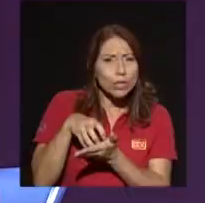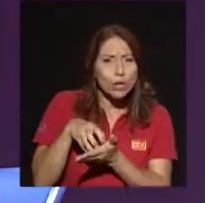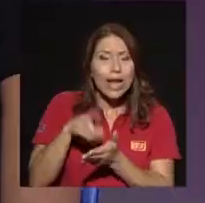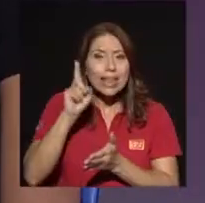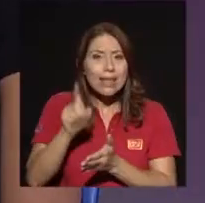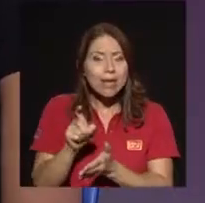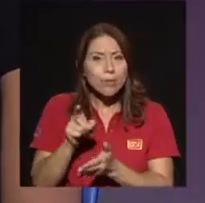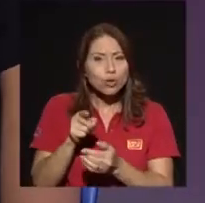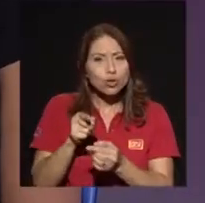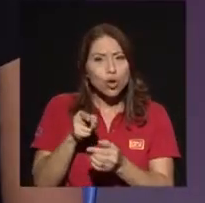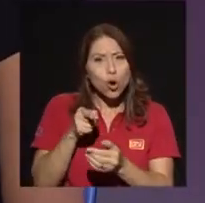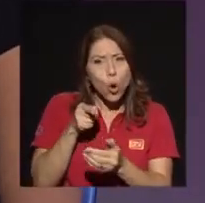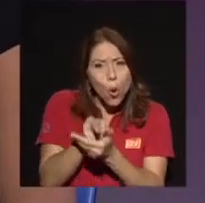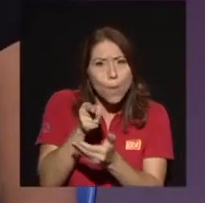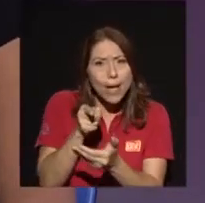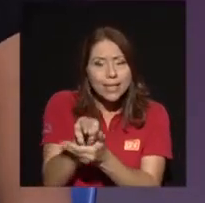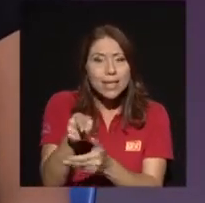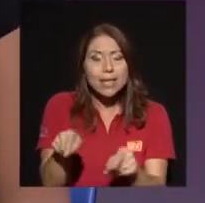una de nuestras mayores